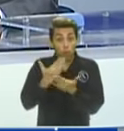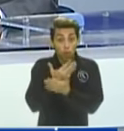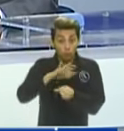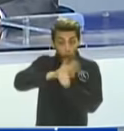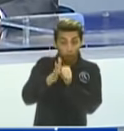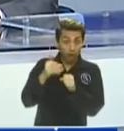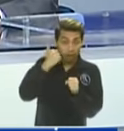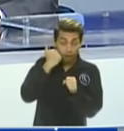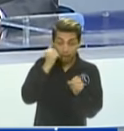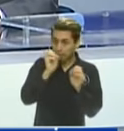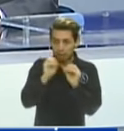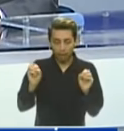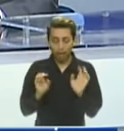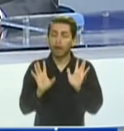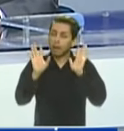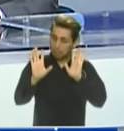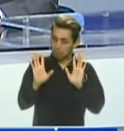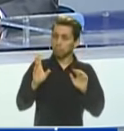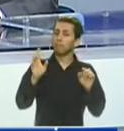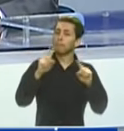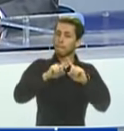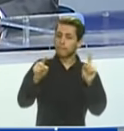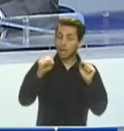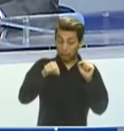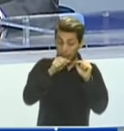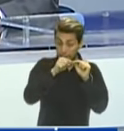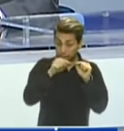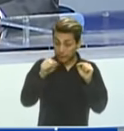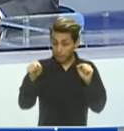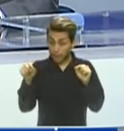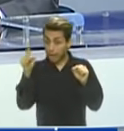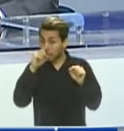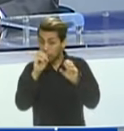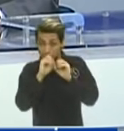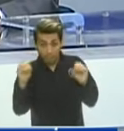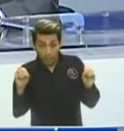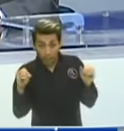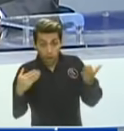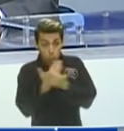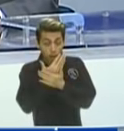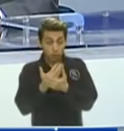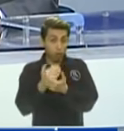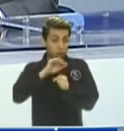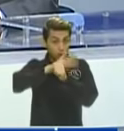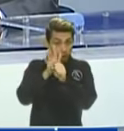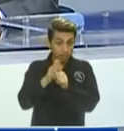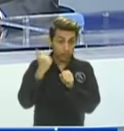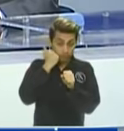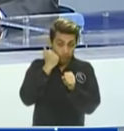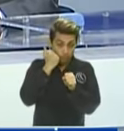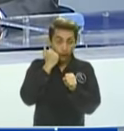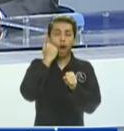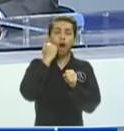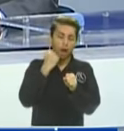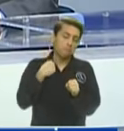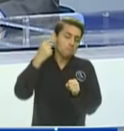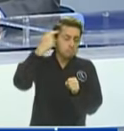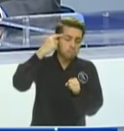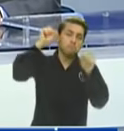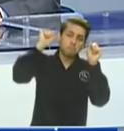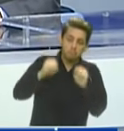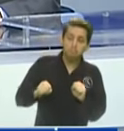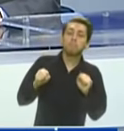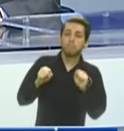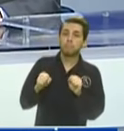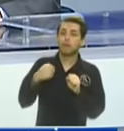esta semana, por ejemplo, Chiquimula se mantiene sin ningún caso en Chiquimula, podríamos venir y decir, mire,